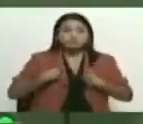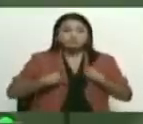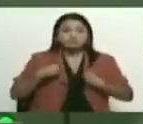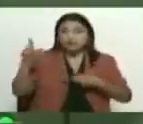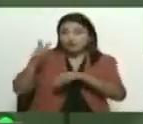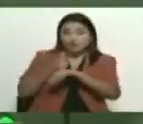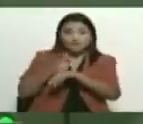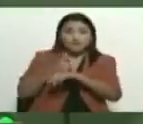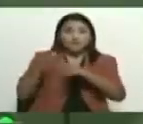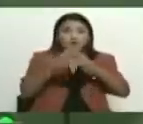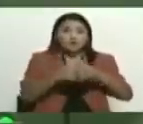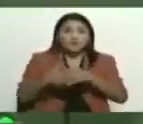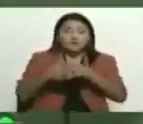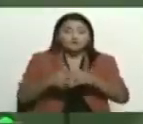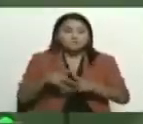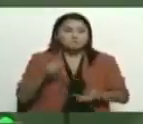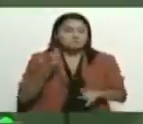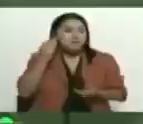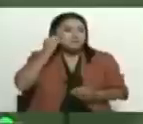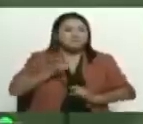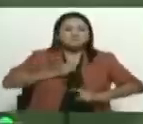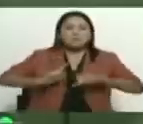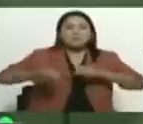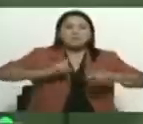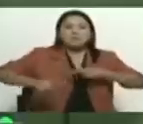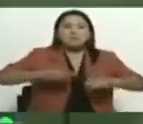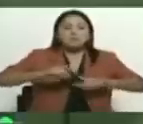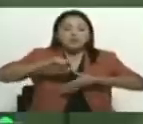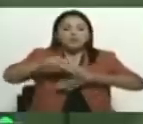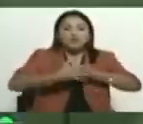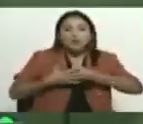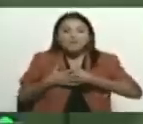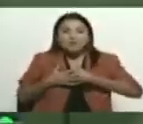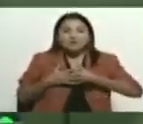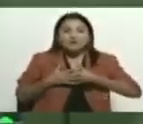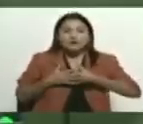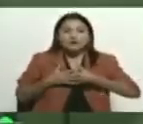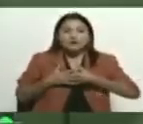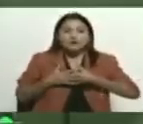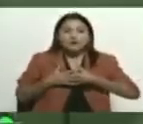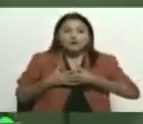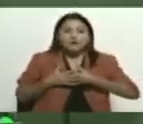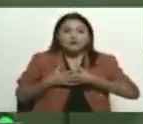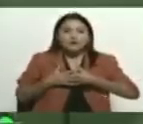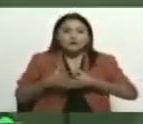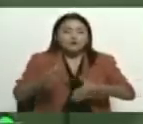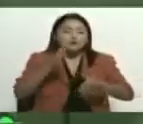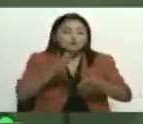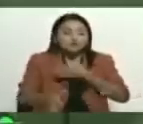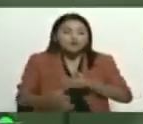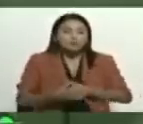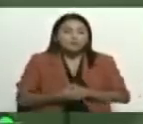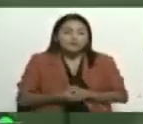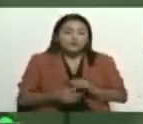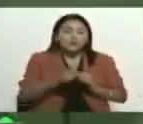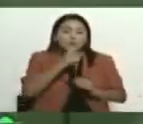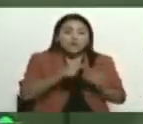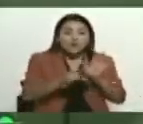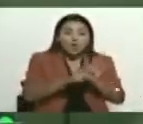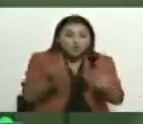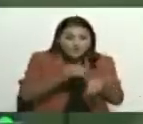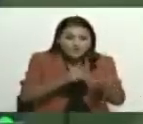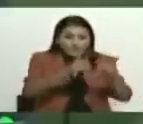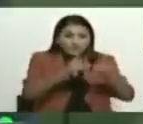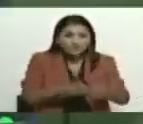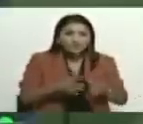Estados Unidos de América, creyéndose soberano de nuestro continente, con la excusa de la ilegal doctrina Monroe, ha nuevamente